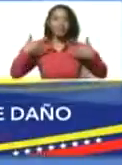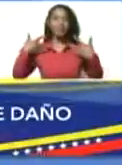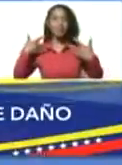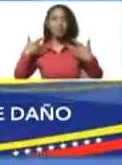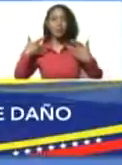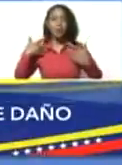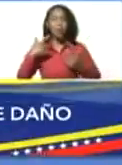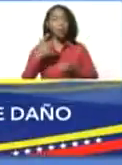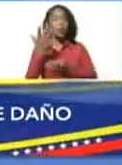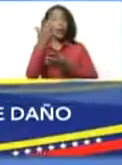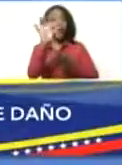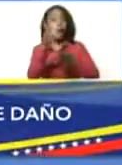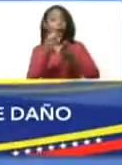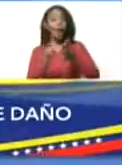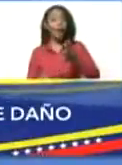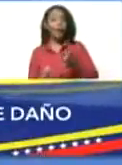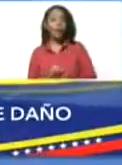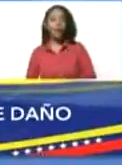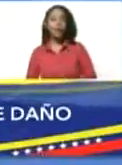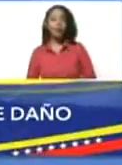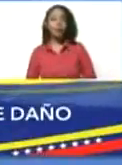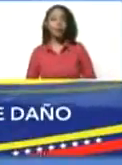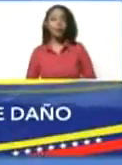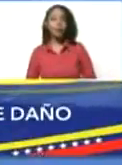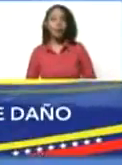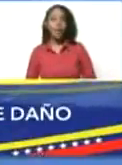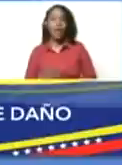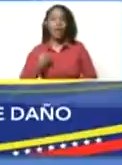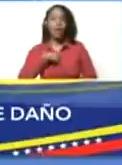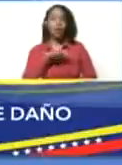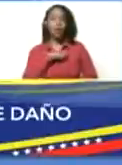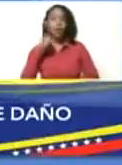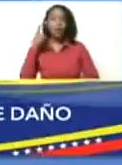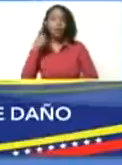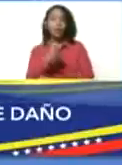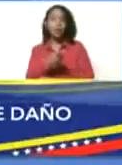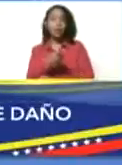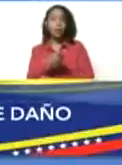una característica que nosotros debemos